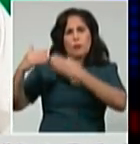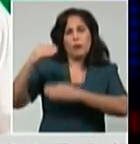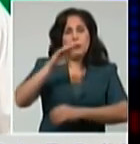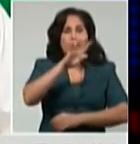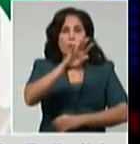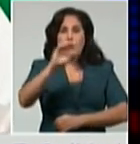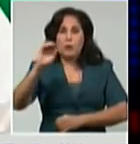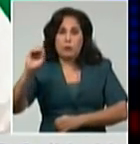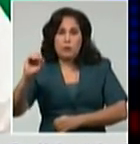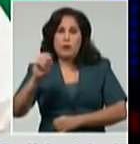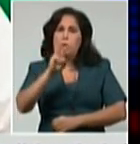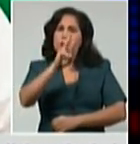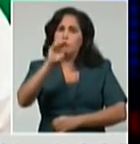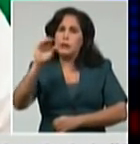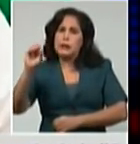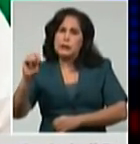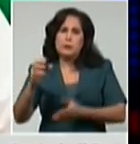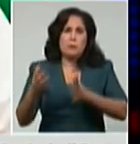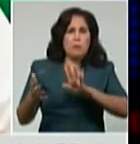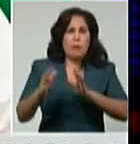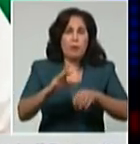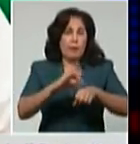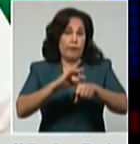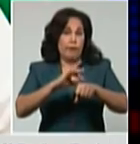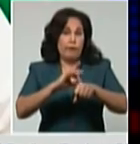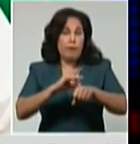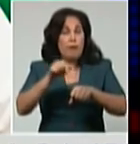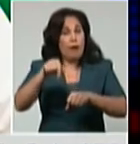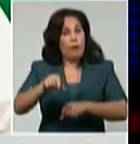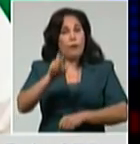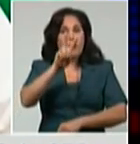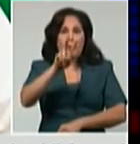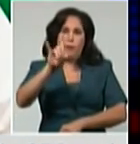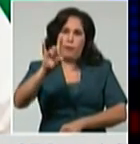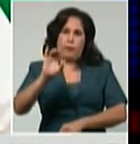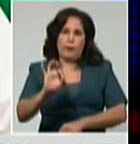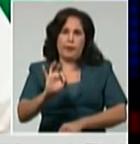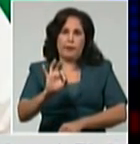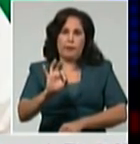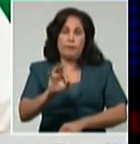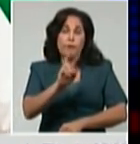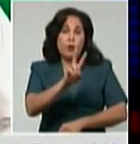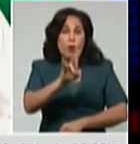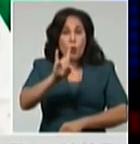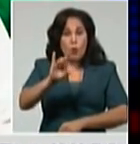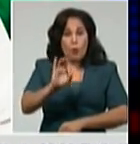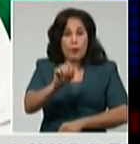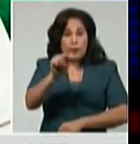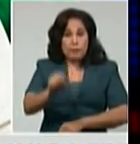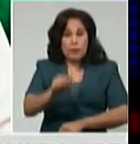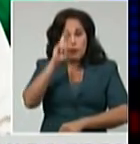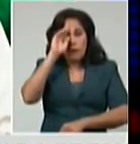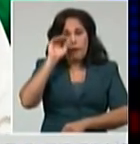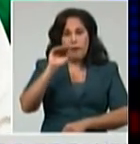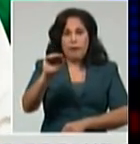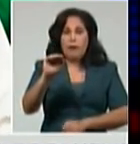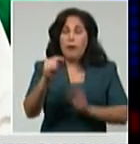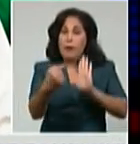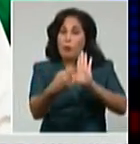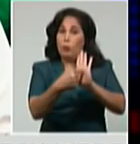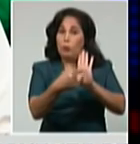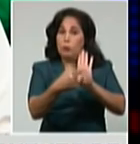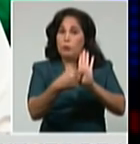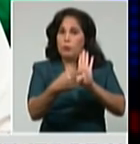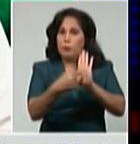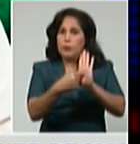400, 300 y ya estamos en 290, que es un indicador que